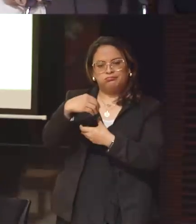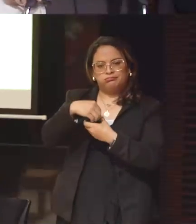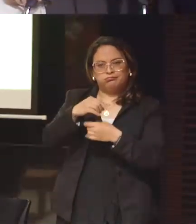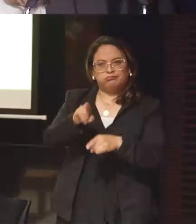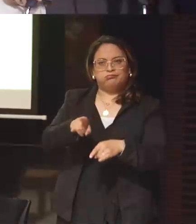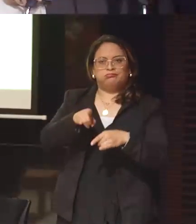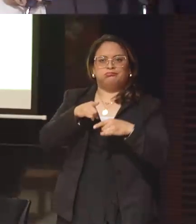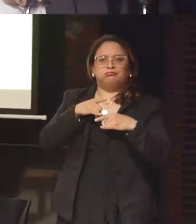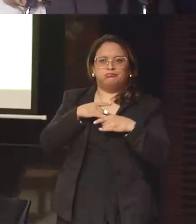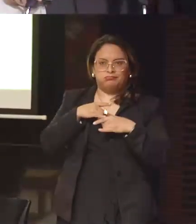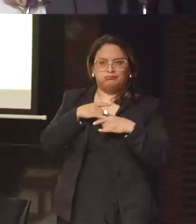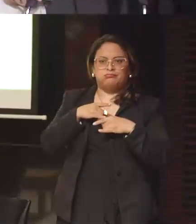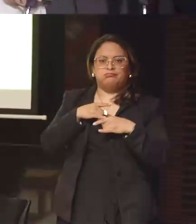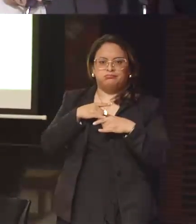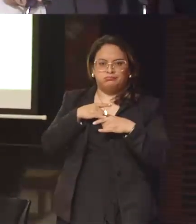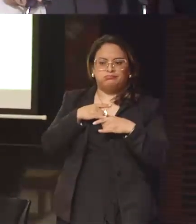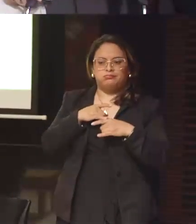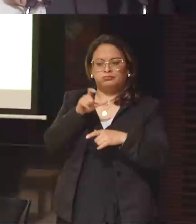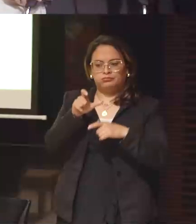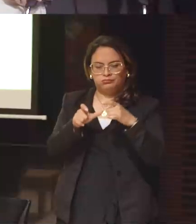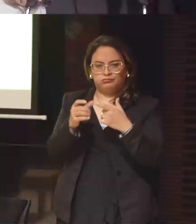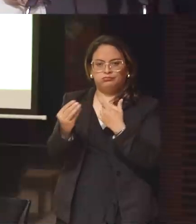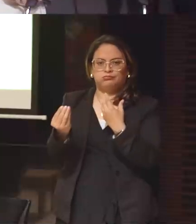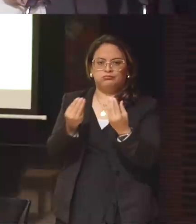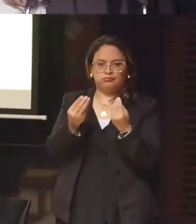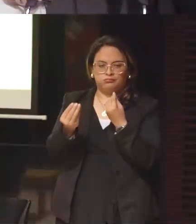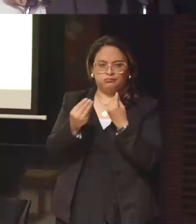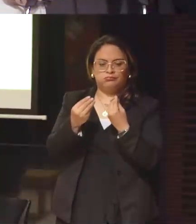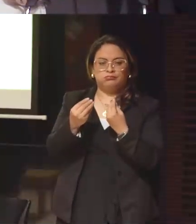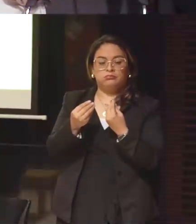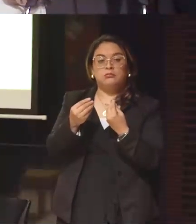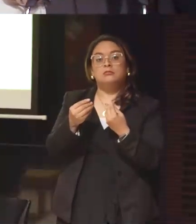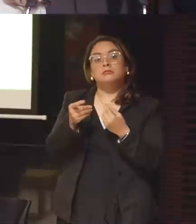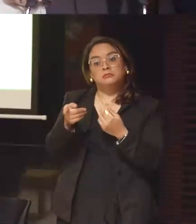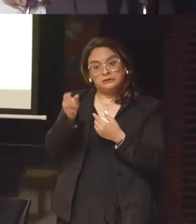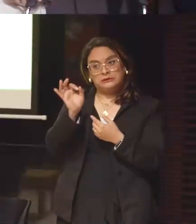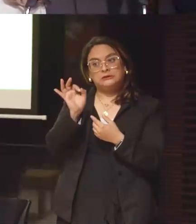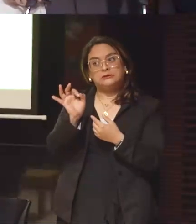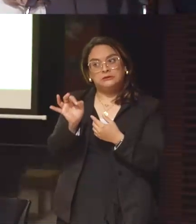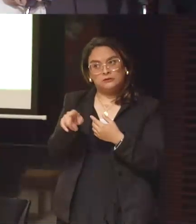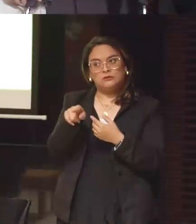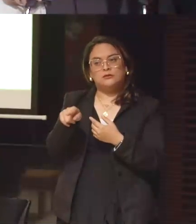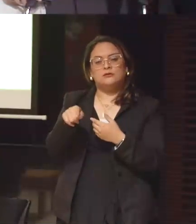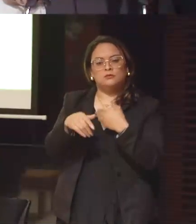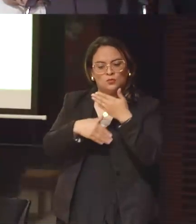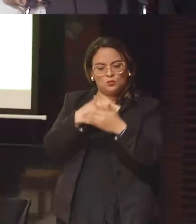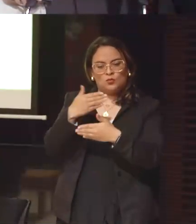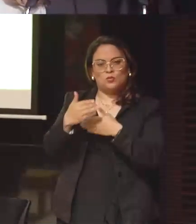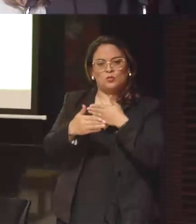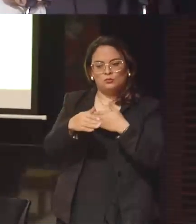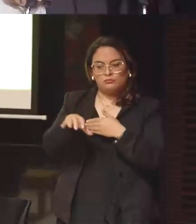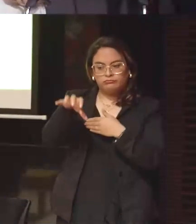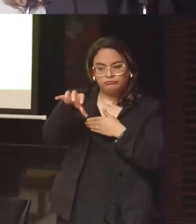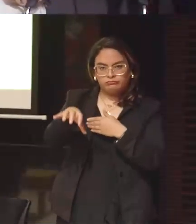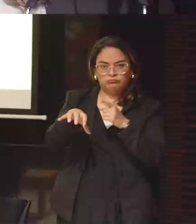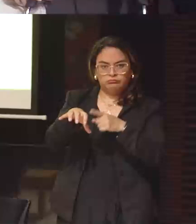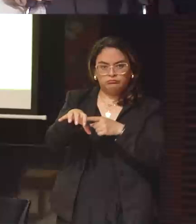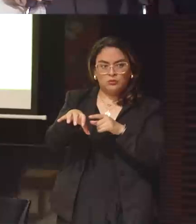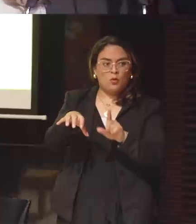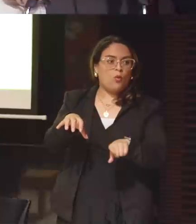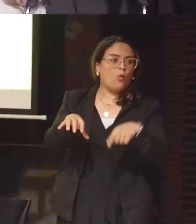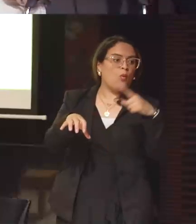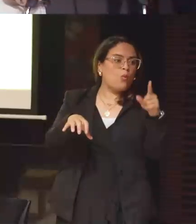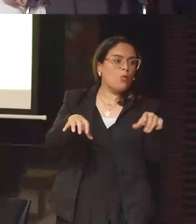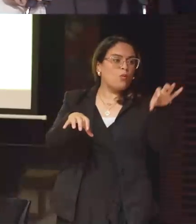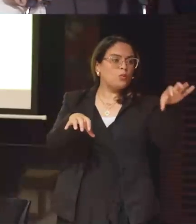inspiracionales, digamos, en los colectivos y en la comunidad que la aborda, y seguramente por eso lo que se hará en esta estación será muy distinto a lo que pasa en